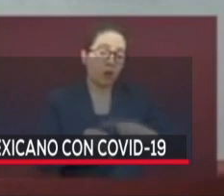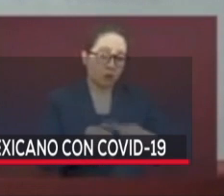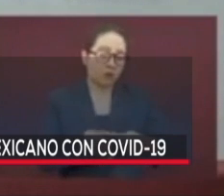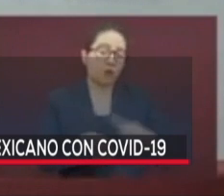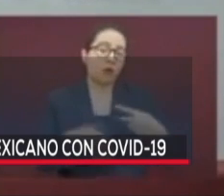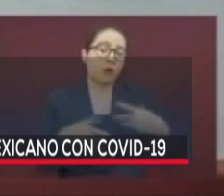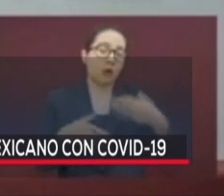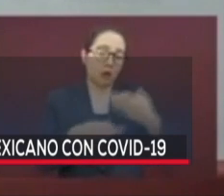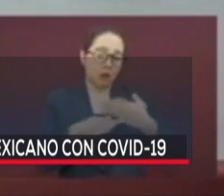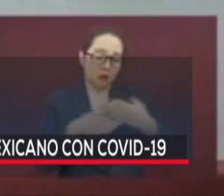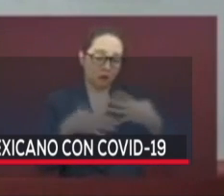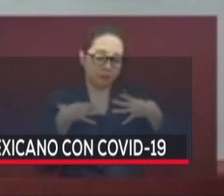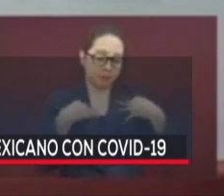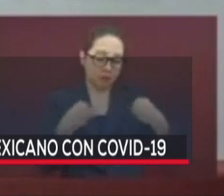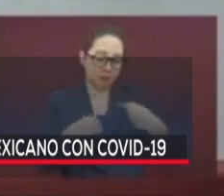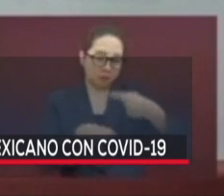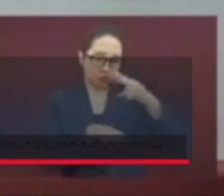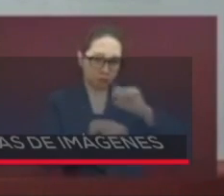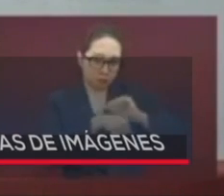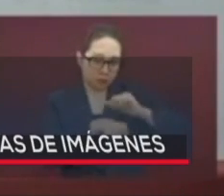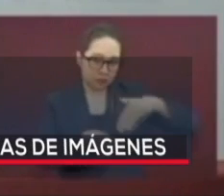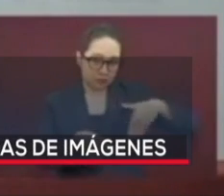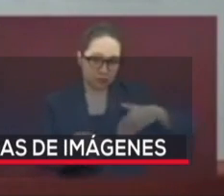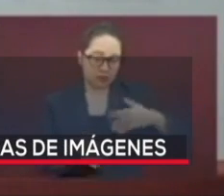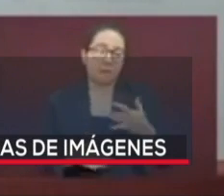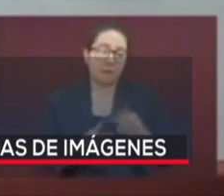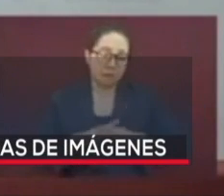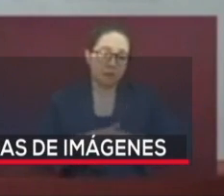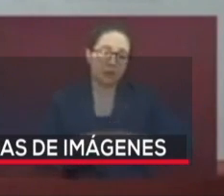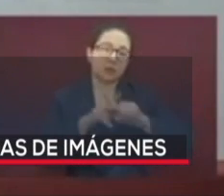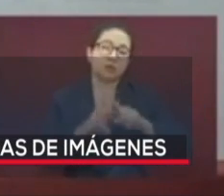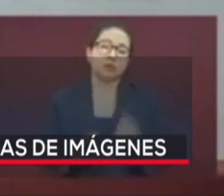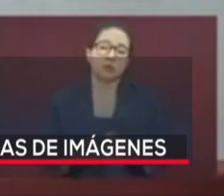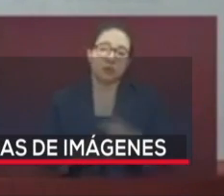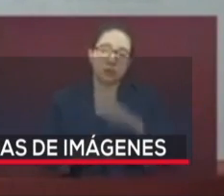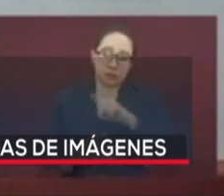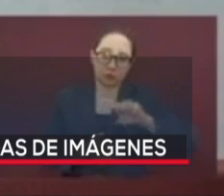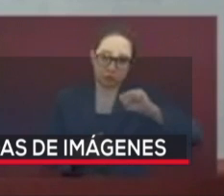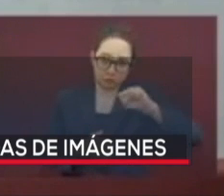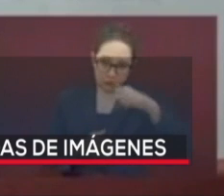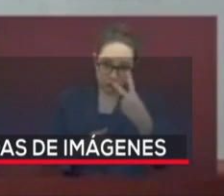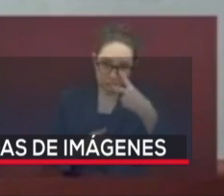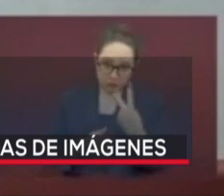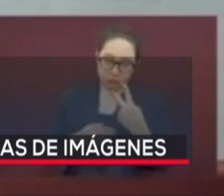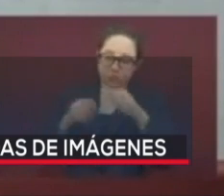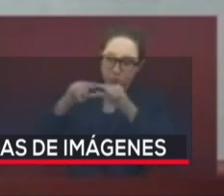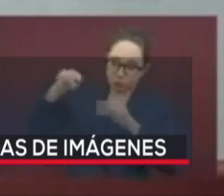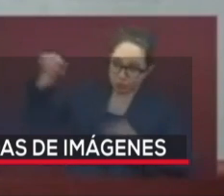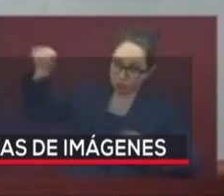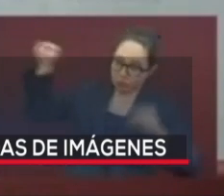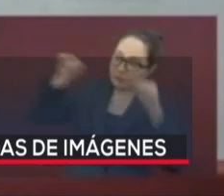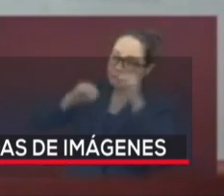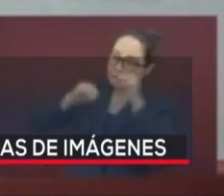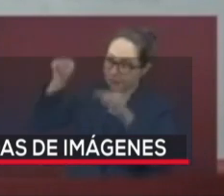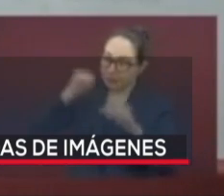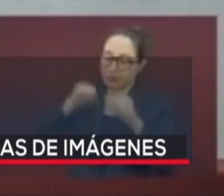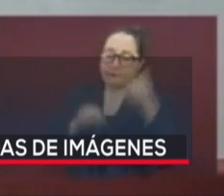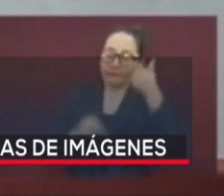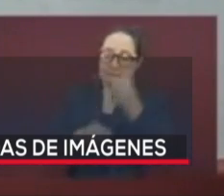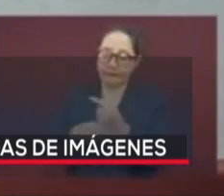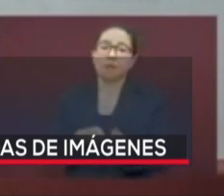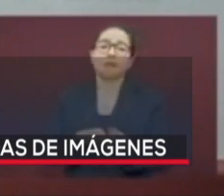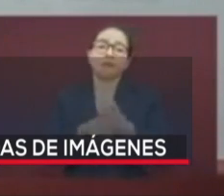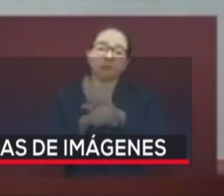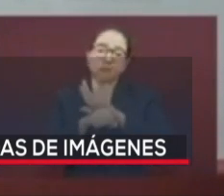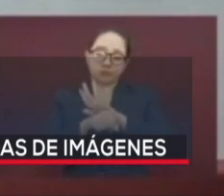dos últimas semanas. Suman ya 162 los municipios en donde se han identificado los